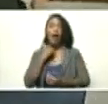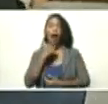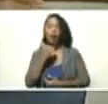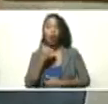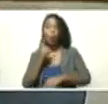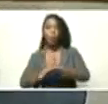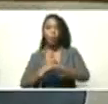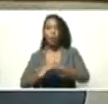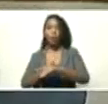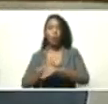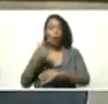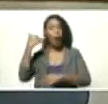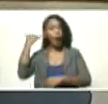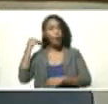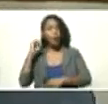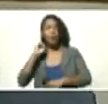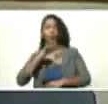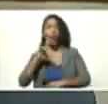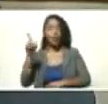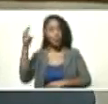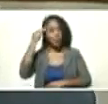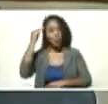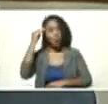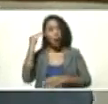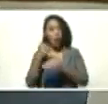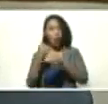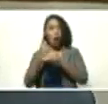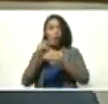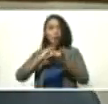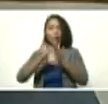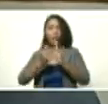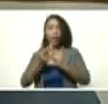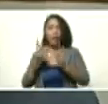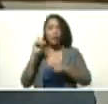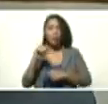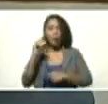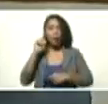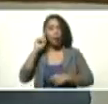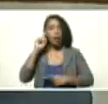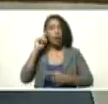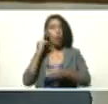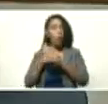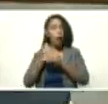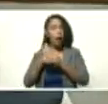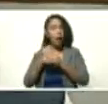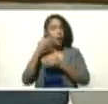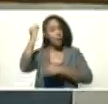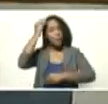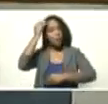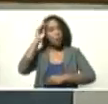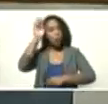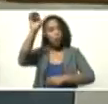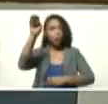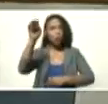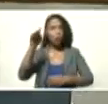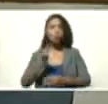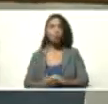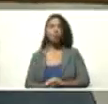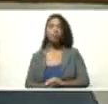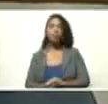existió. Esto es tener memoria, pero también tener una perspectiva, tener un futuro, ser capaces de investir el futuro. Y